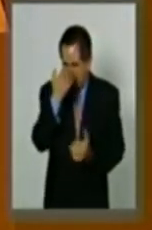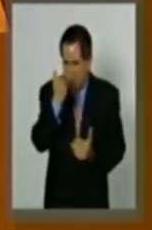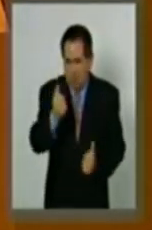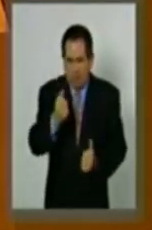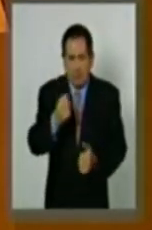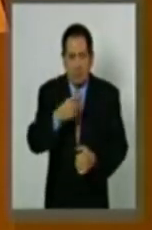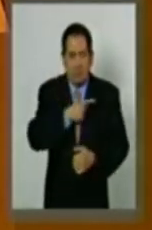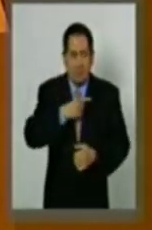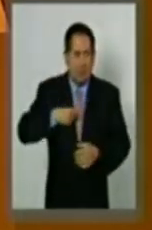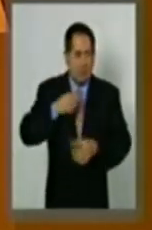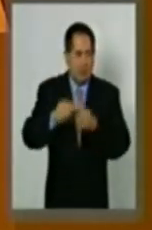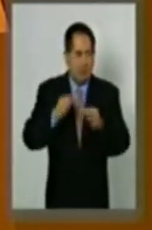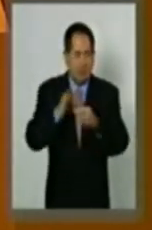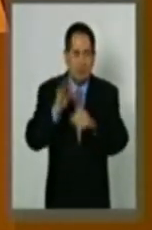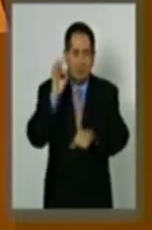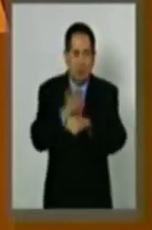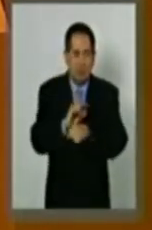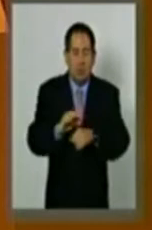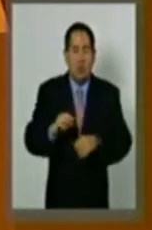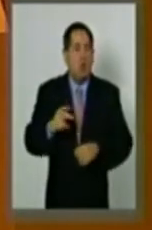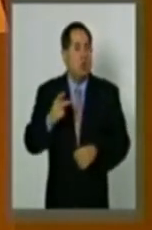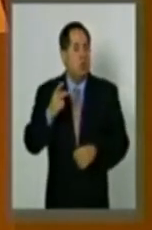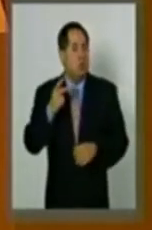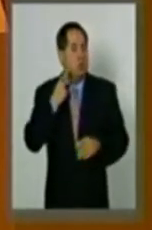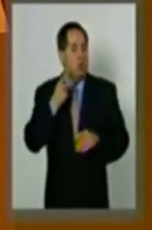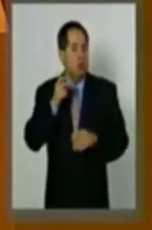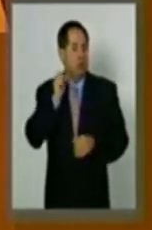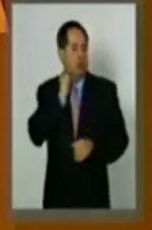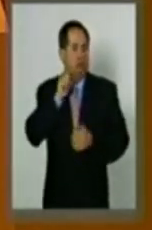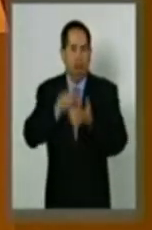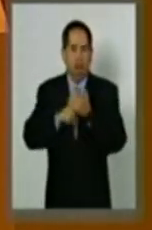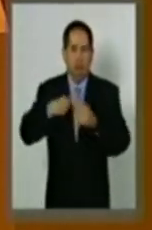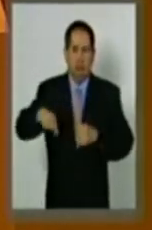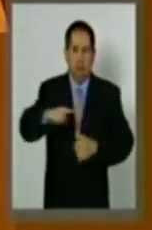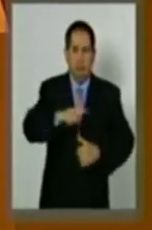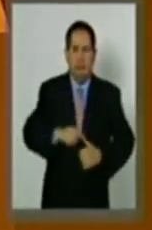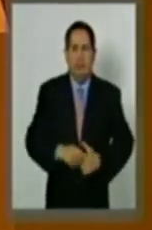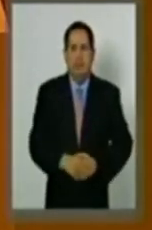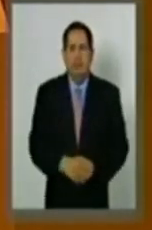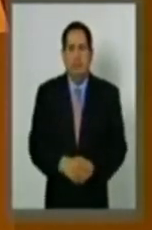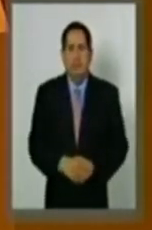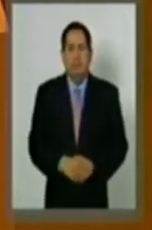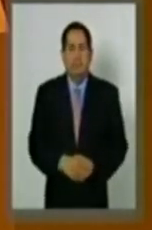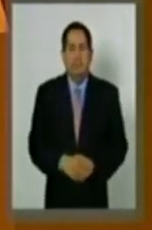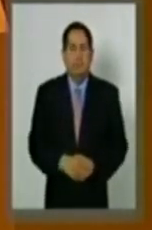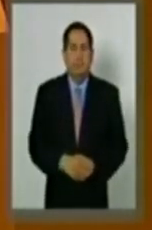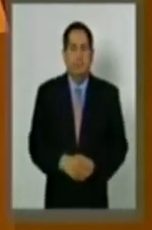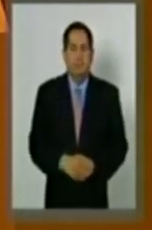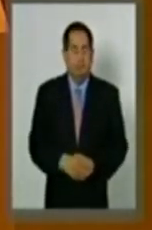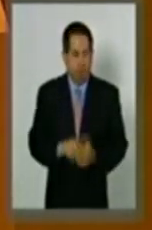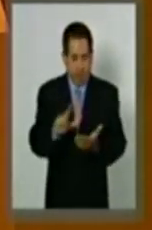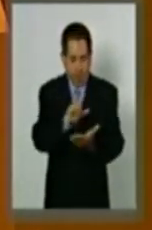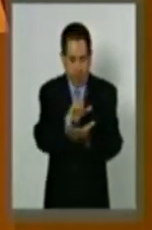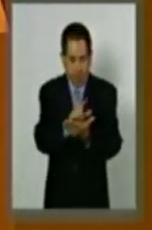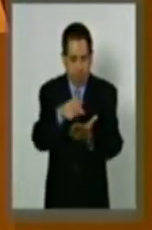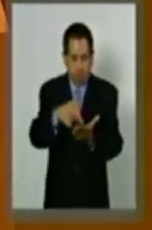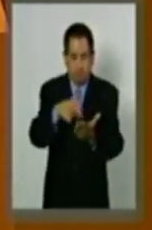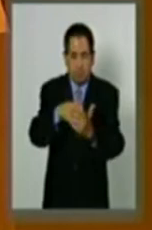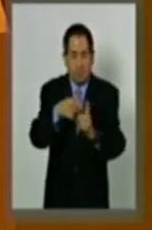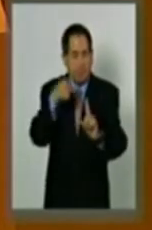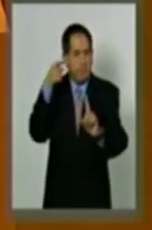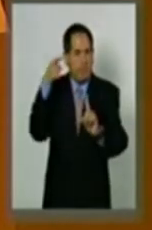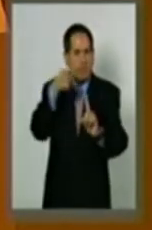deber ciudadano o político que tenemos como senadores. El objetivo principal de esta ley